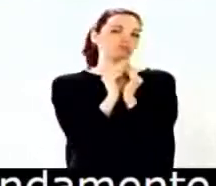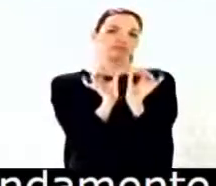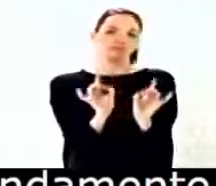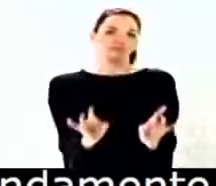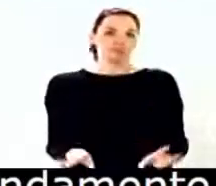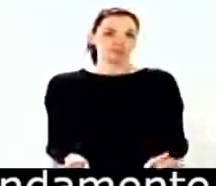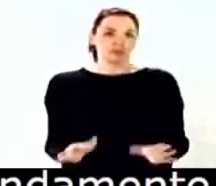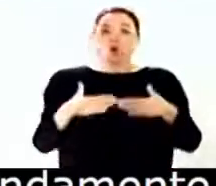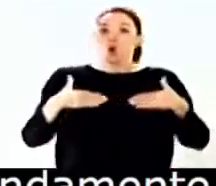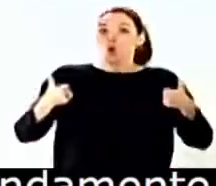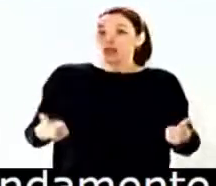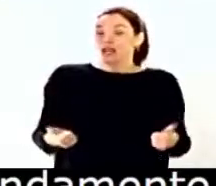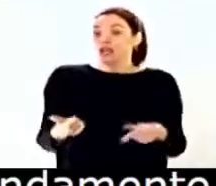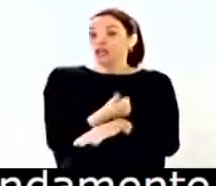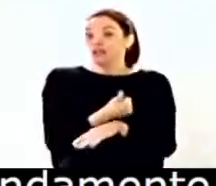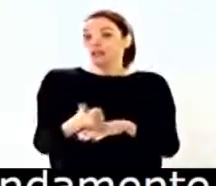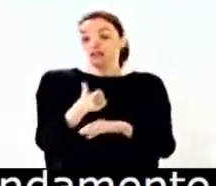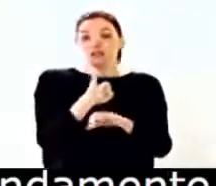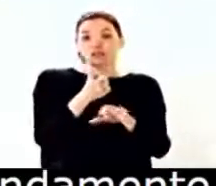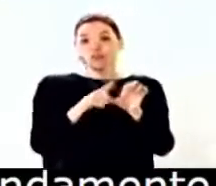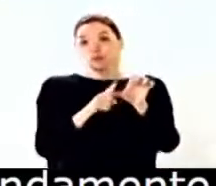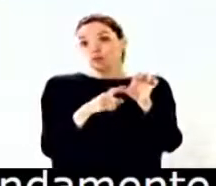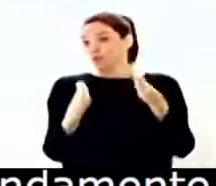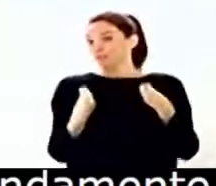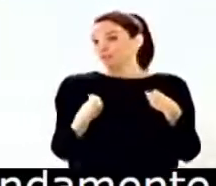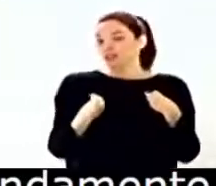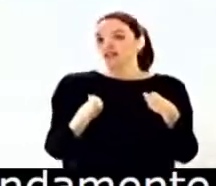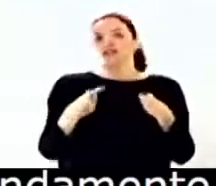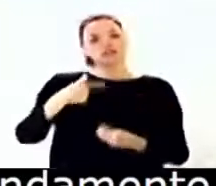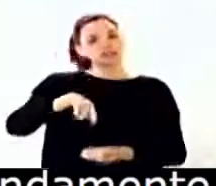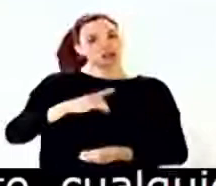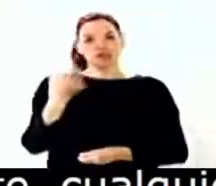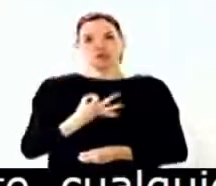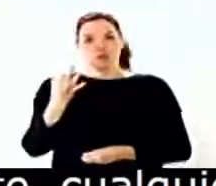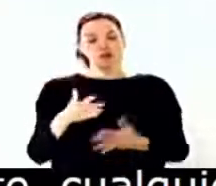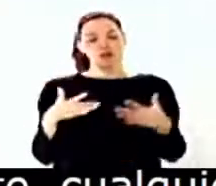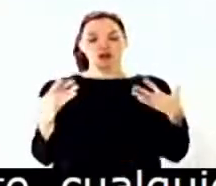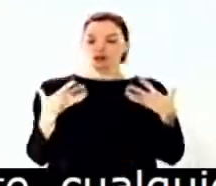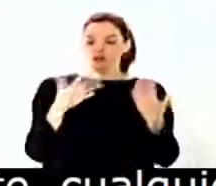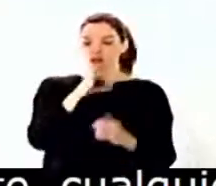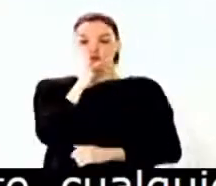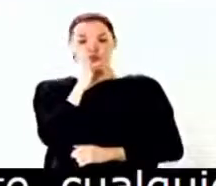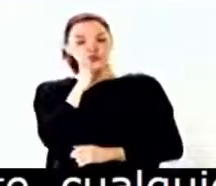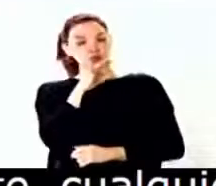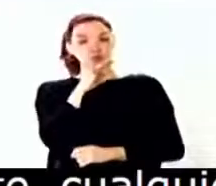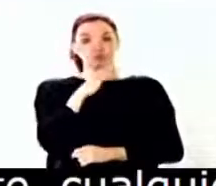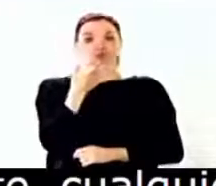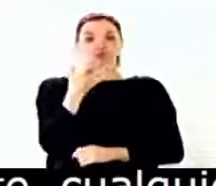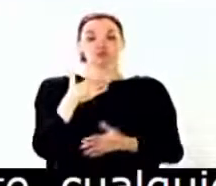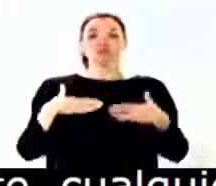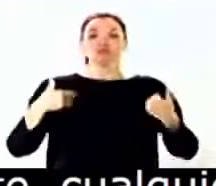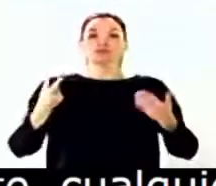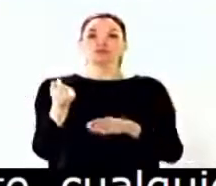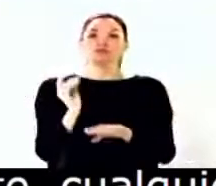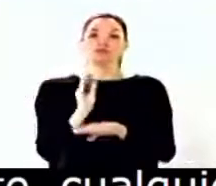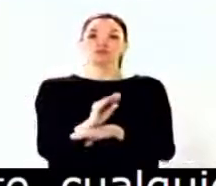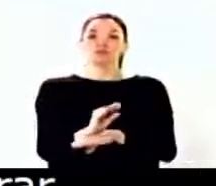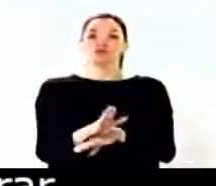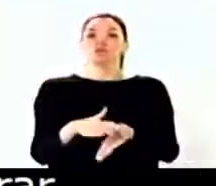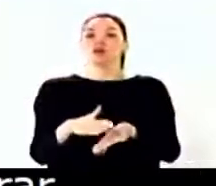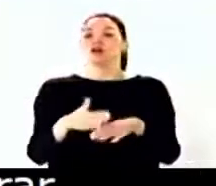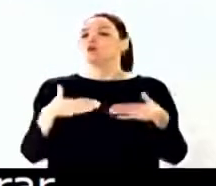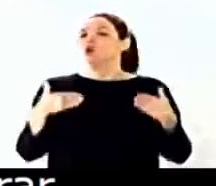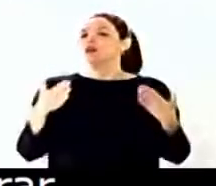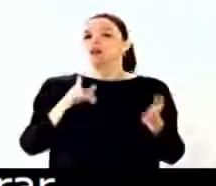Cualquier extremeño o cualquier extremeña se tiene que alegrar profundamente de cualquier inversión que venga a